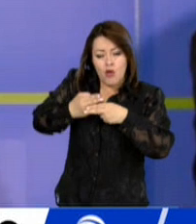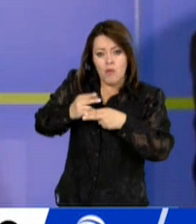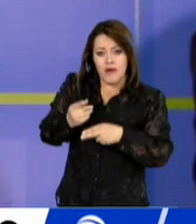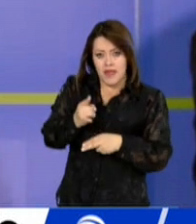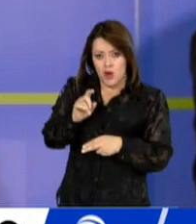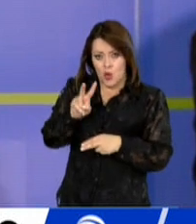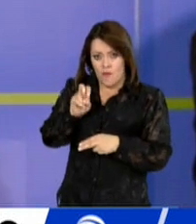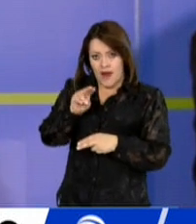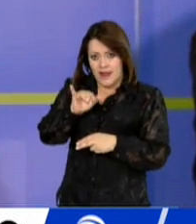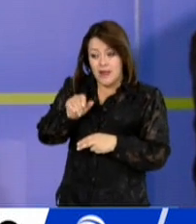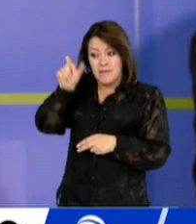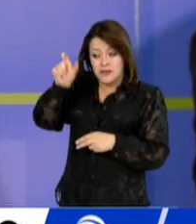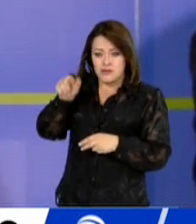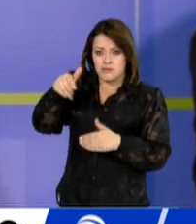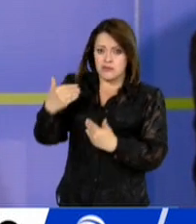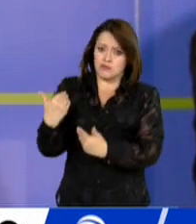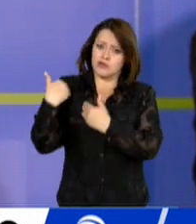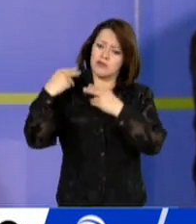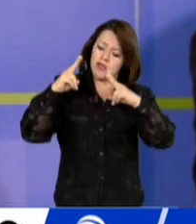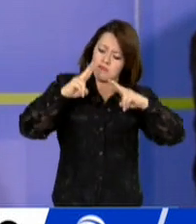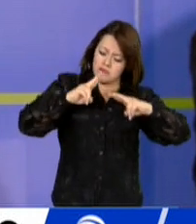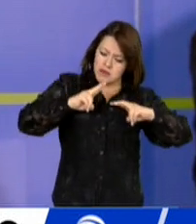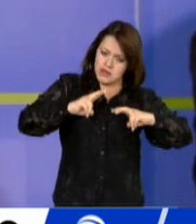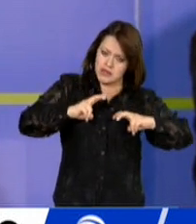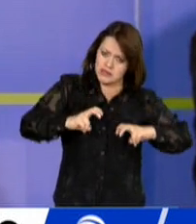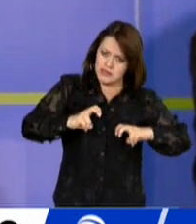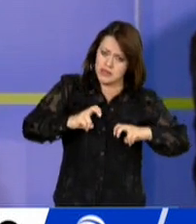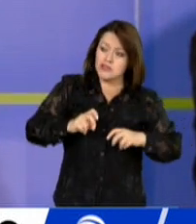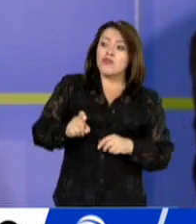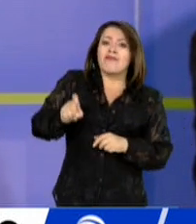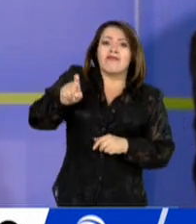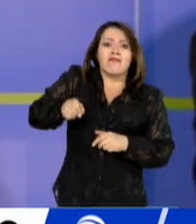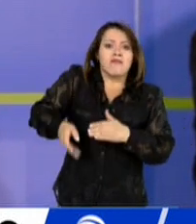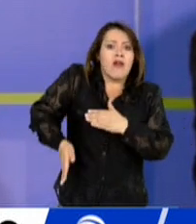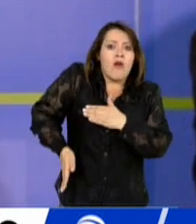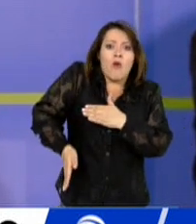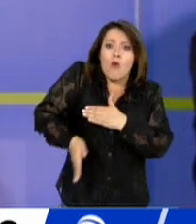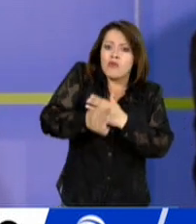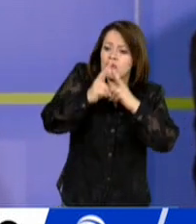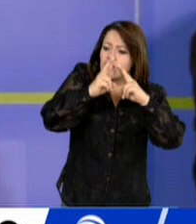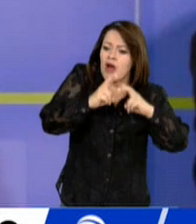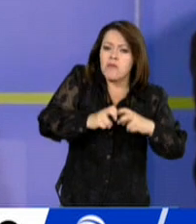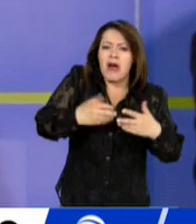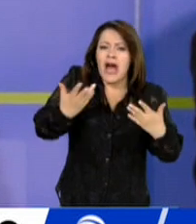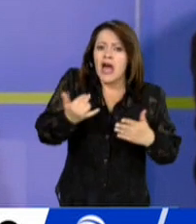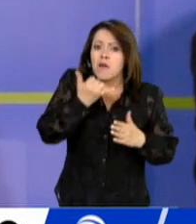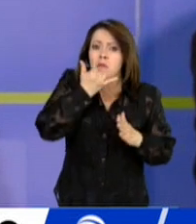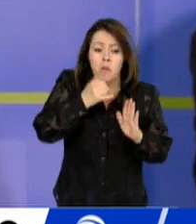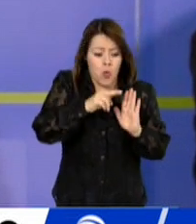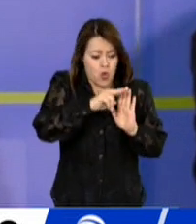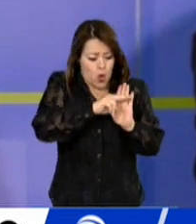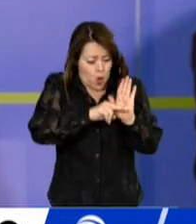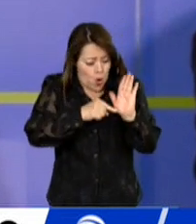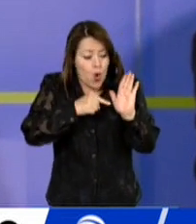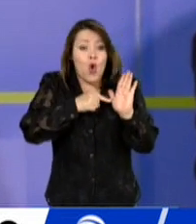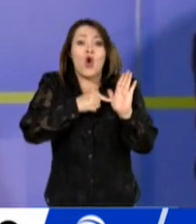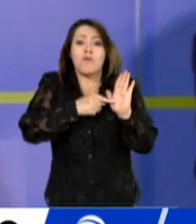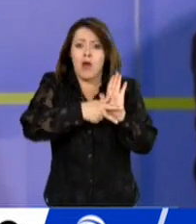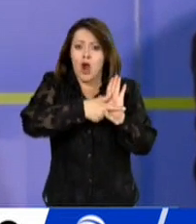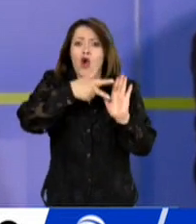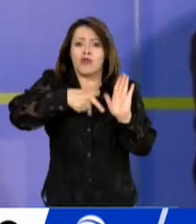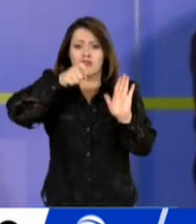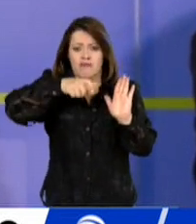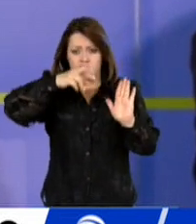Álvarez, ha sido, es y es, como lo señala la norma constitucional, autónomo e